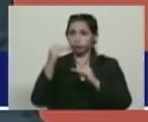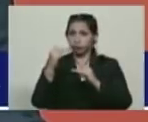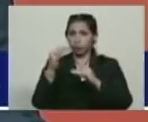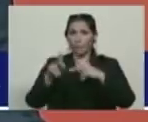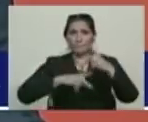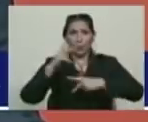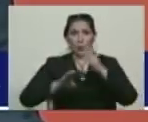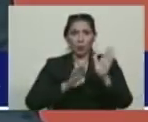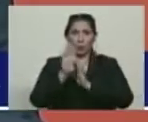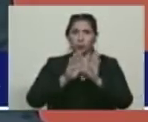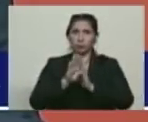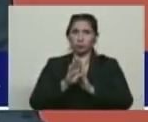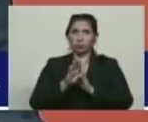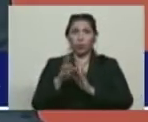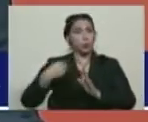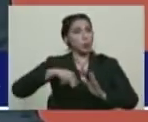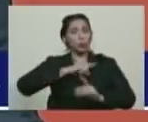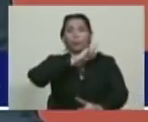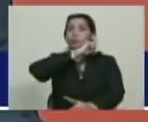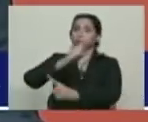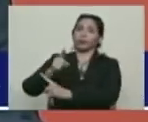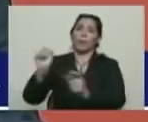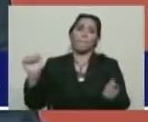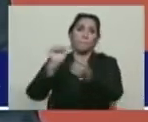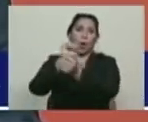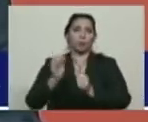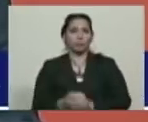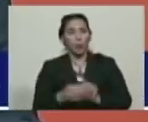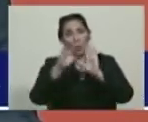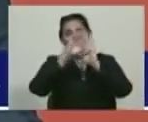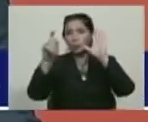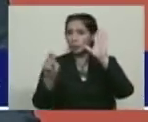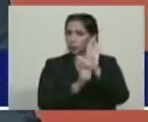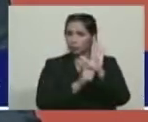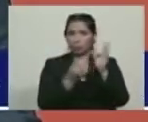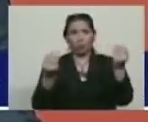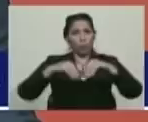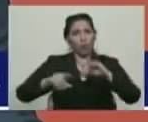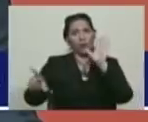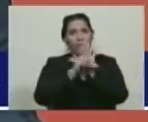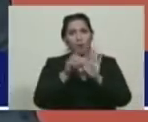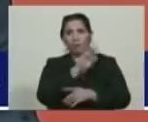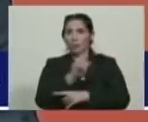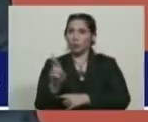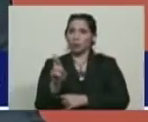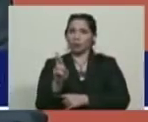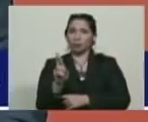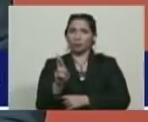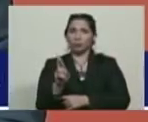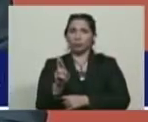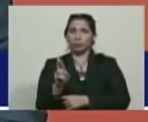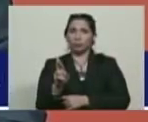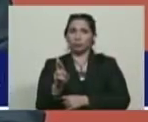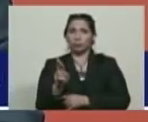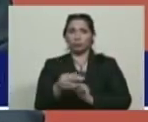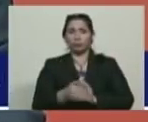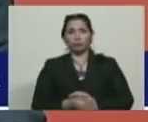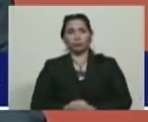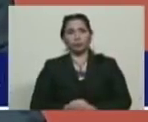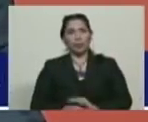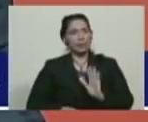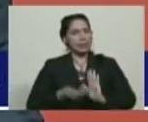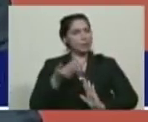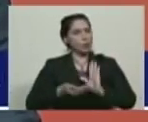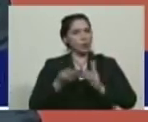severas sanciones de acuerdo a la constitución y a las leyes de la república por lo tanto es fundamental